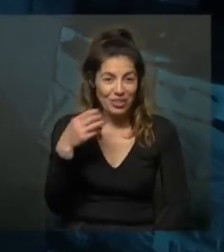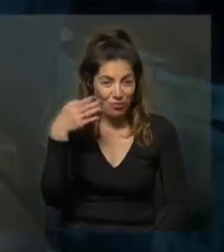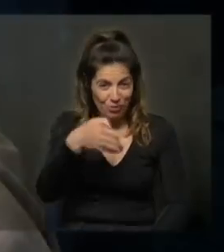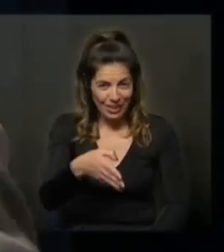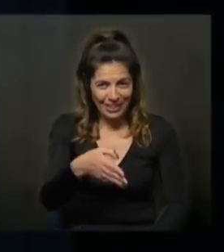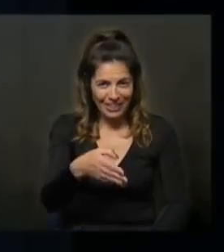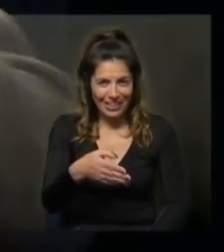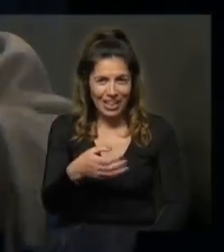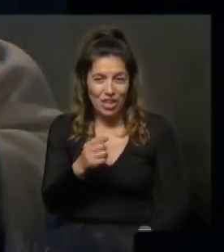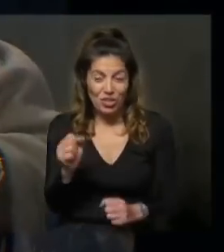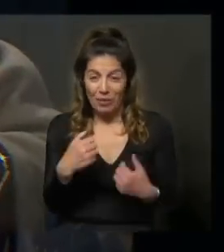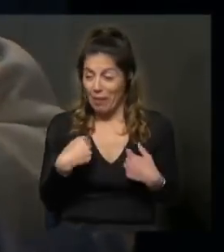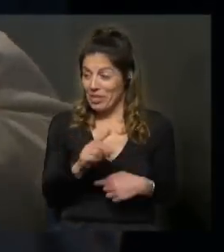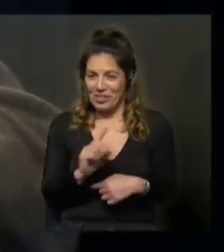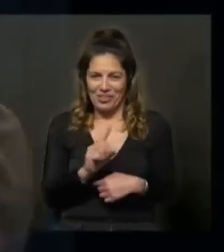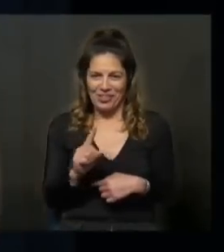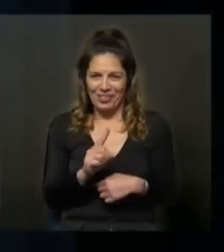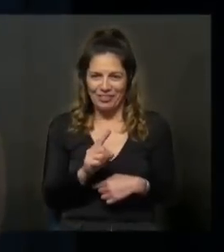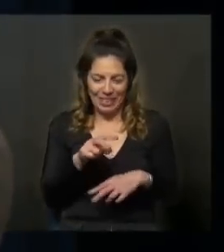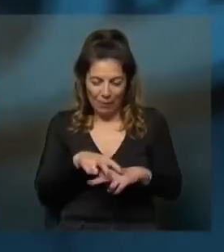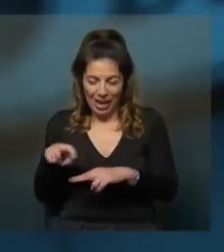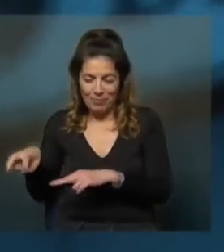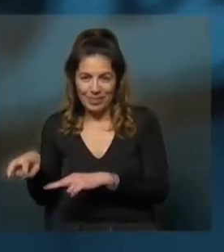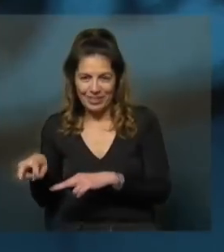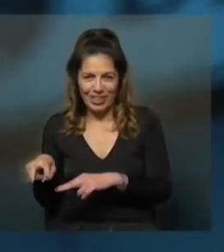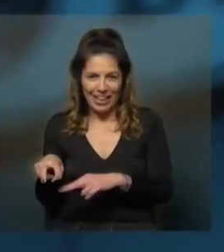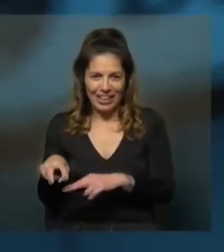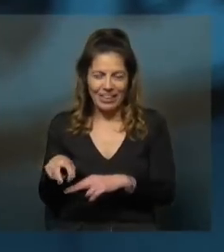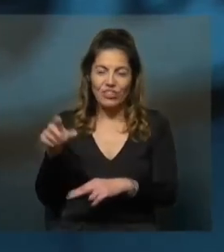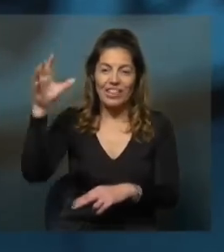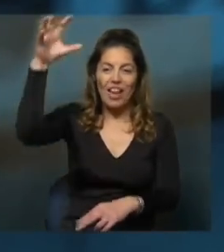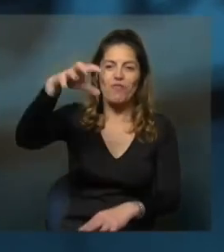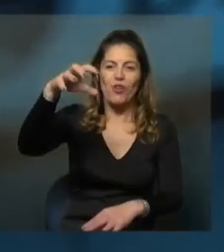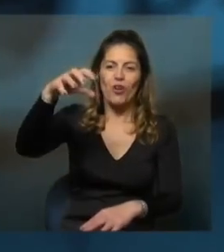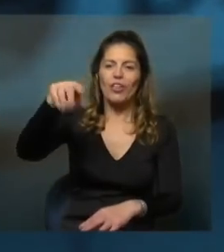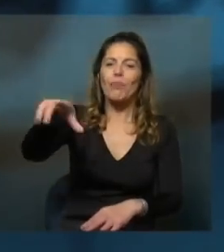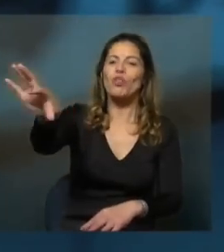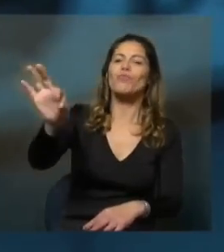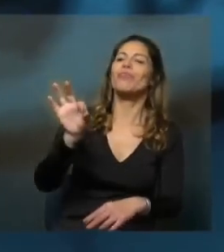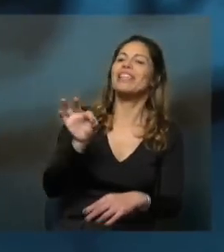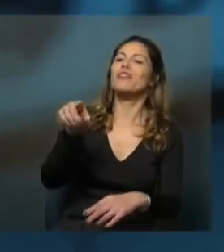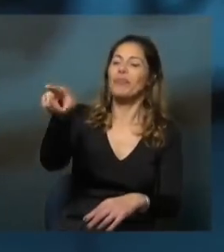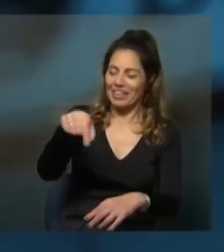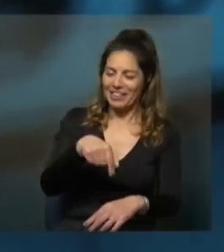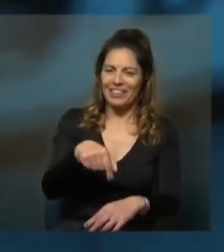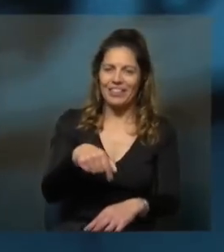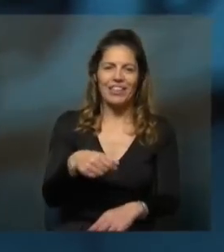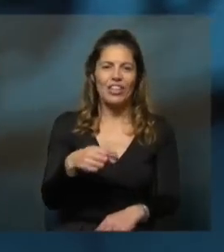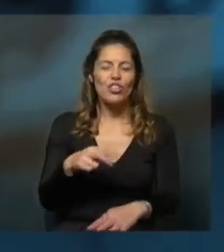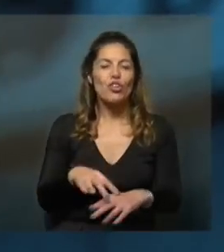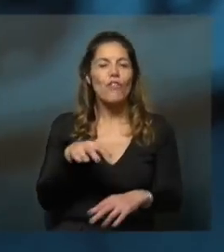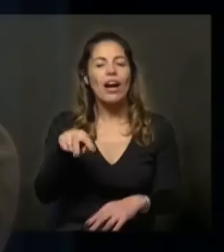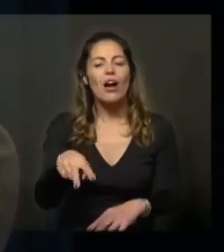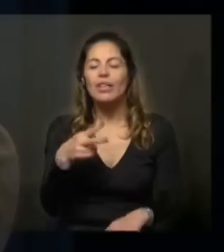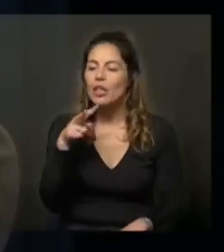desesperado porque no me tocaba no porque era muy fuerte era muy muy yo bajaba era fuerte te miraba directamente